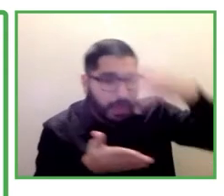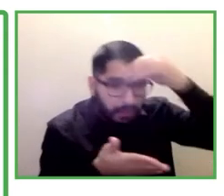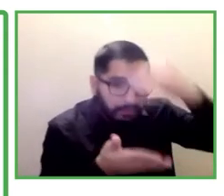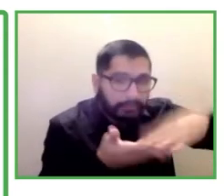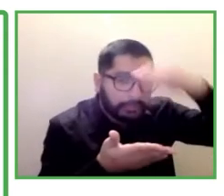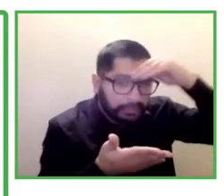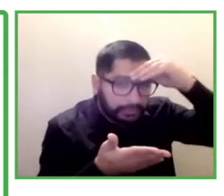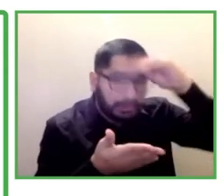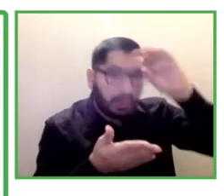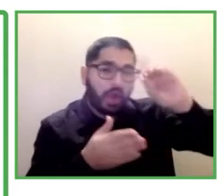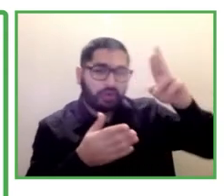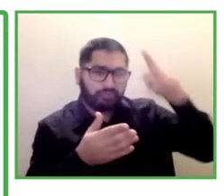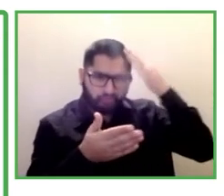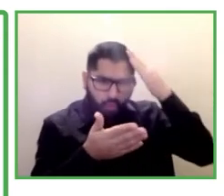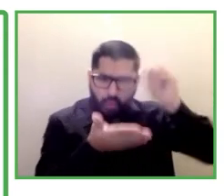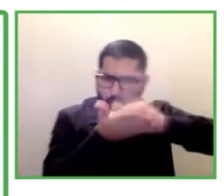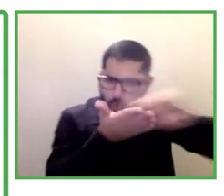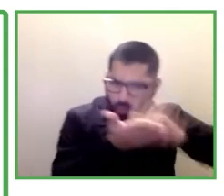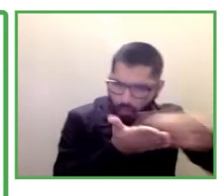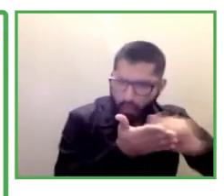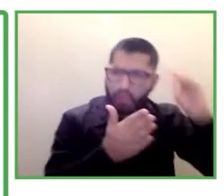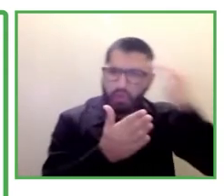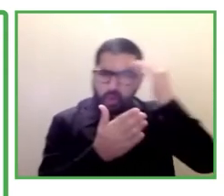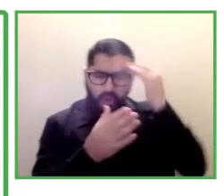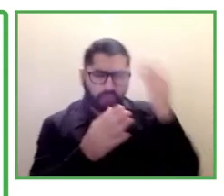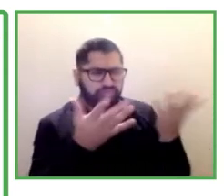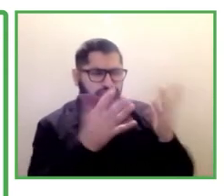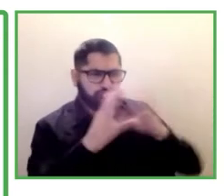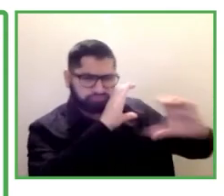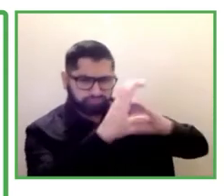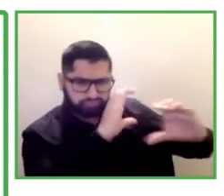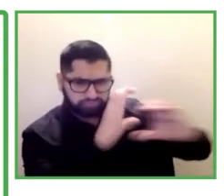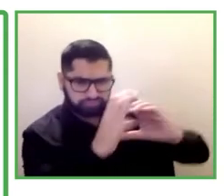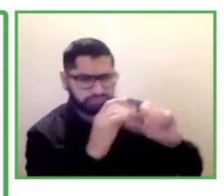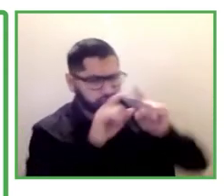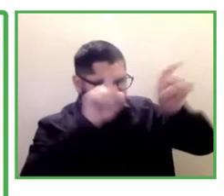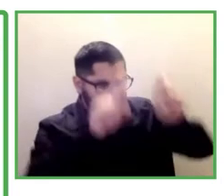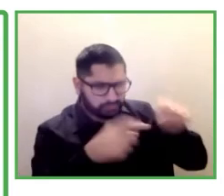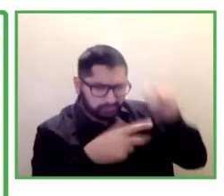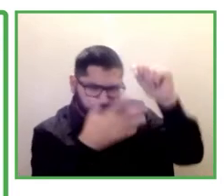Los coaches no se quedan permanentemente. Cuando la persona recibe el empleo,